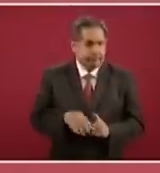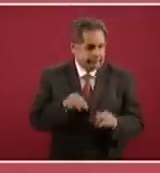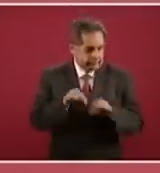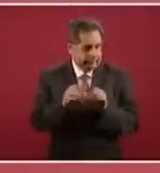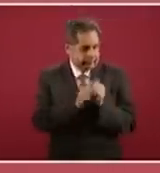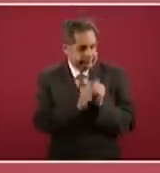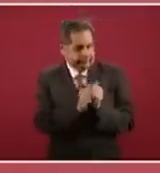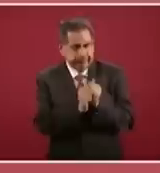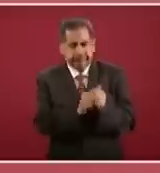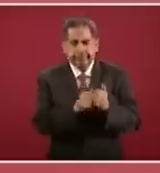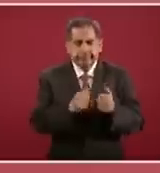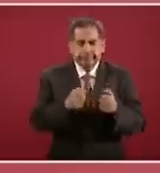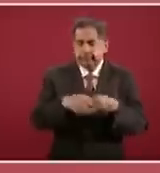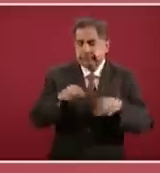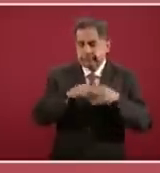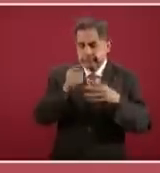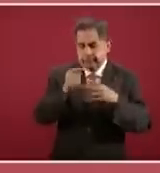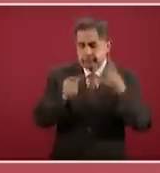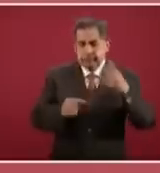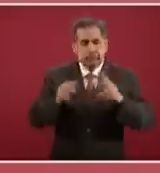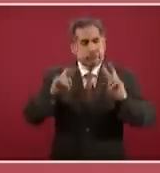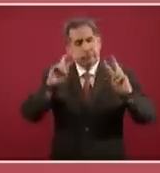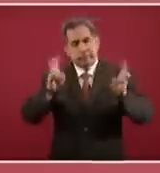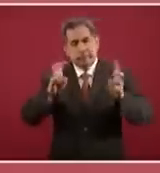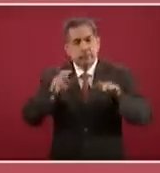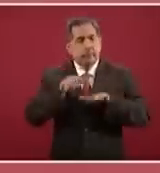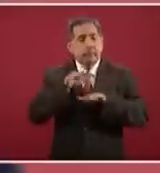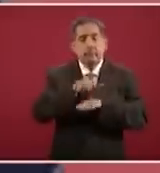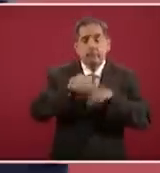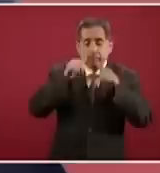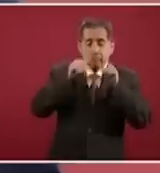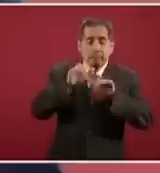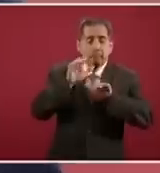trabajar sobre todo en el tema laboral,